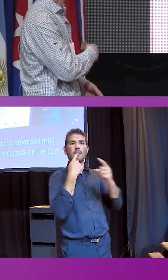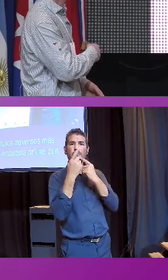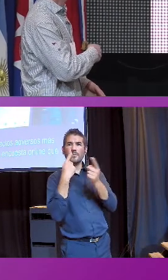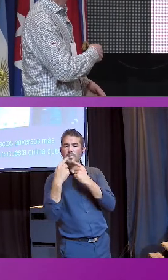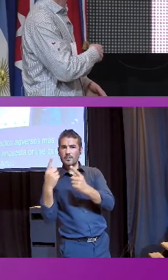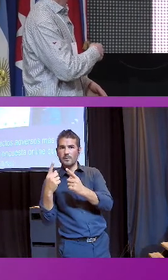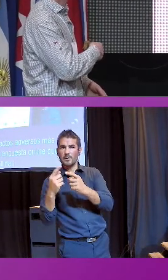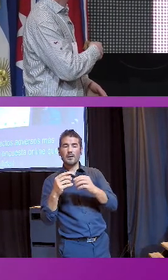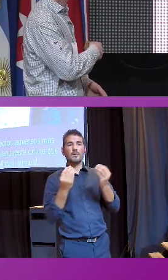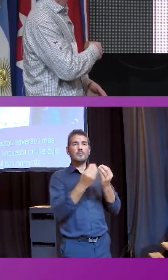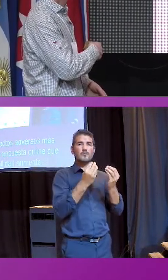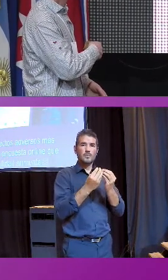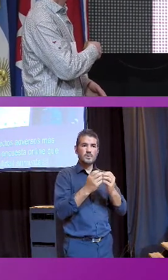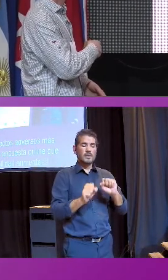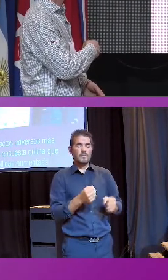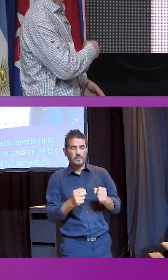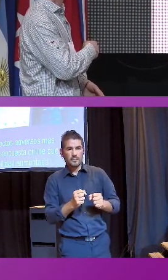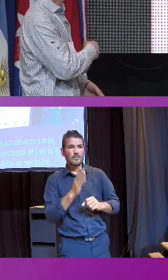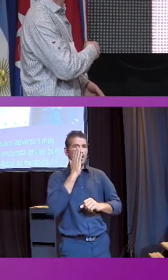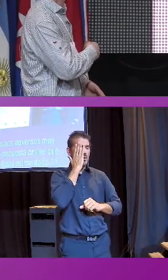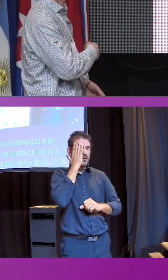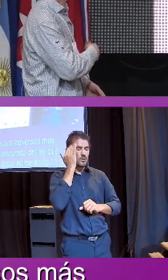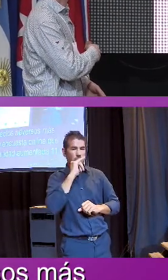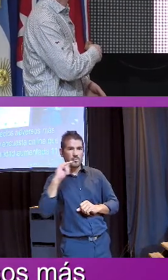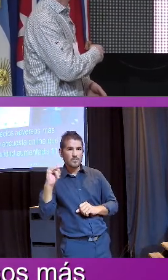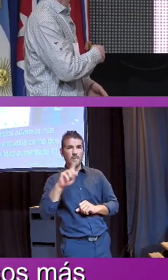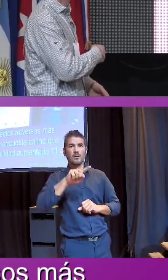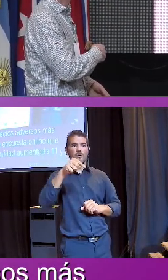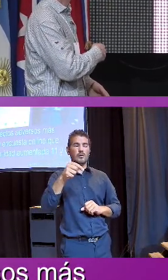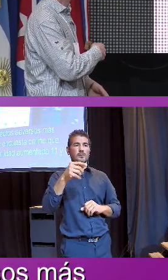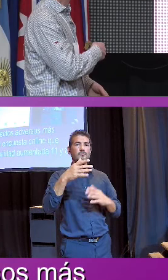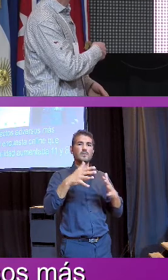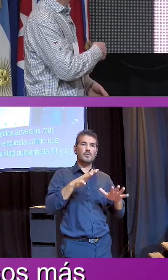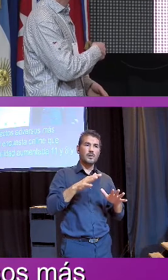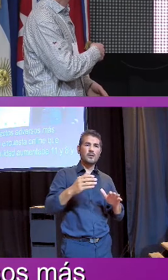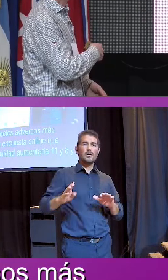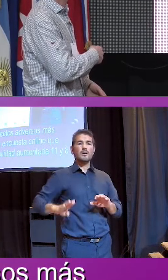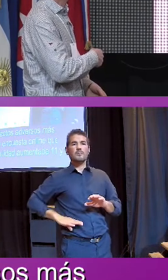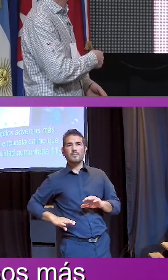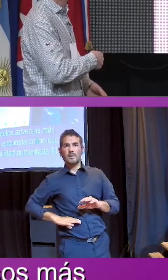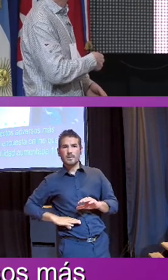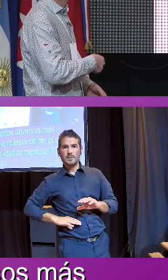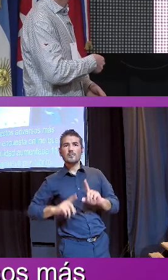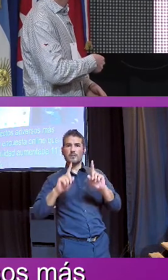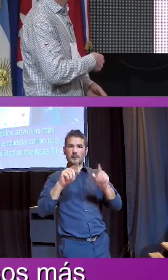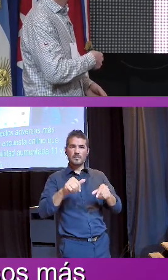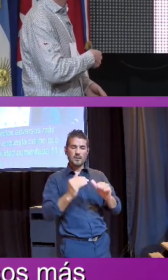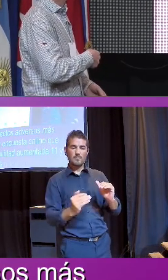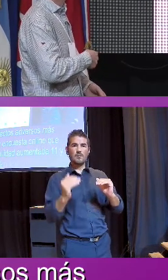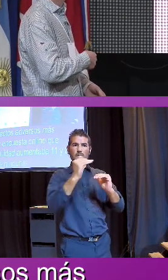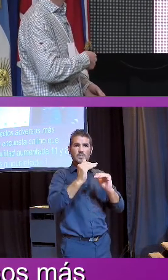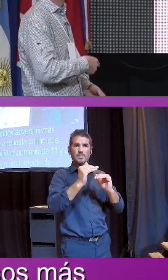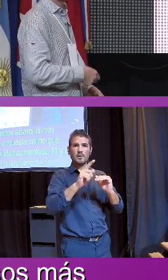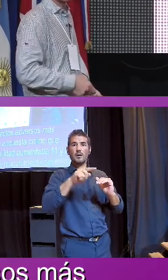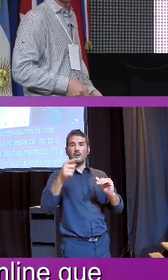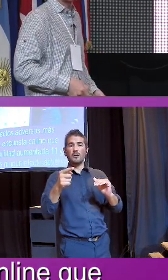e irritabilidad aumentada, 11 y 9%, apetito aumentado, 29%, ningún efecto